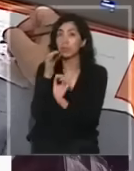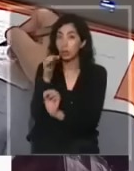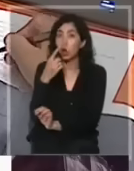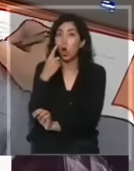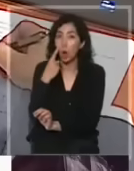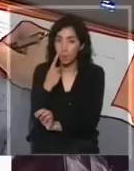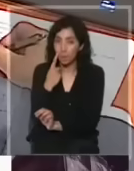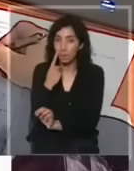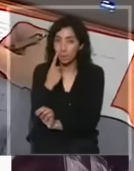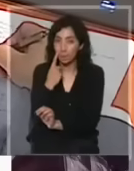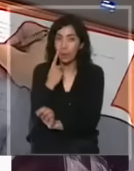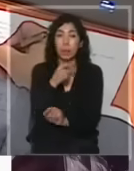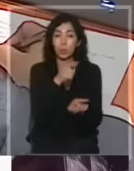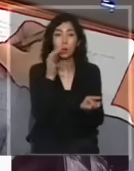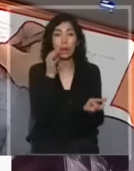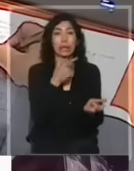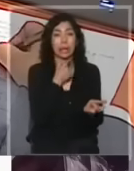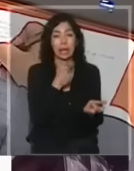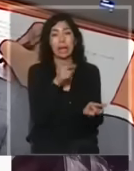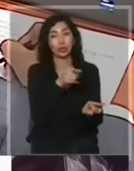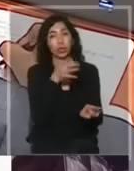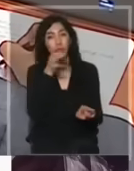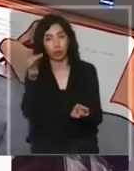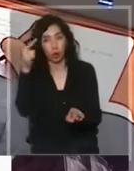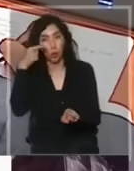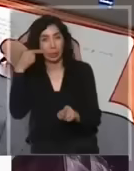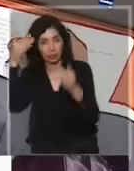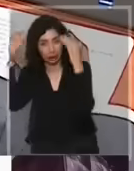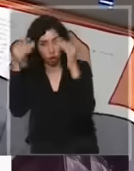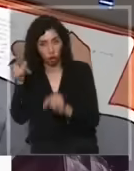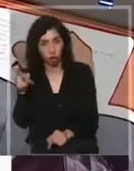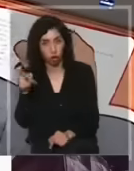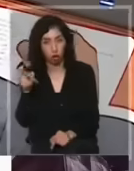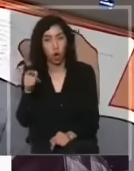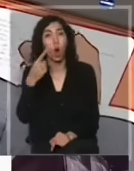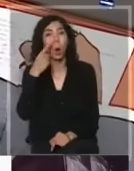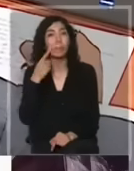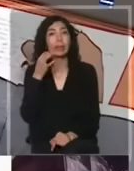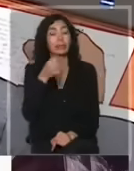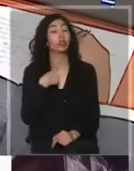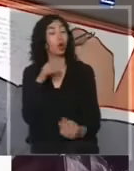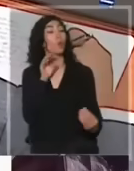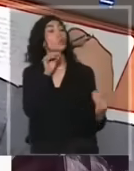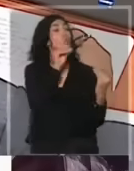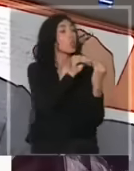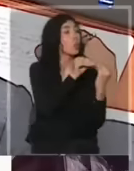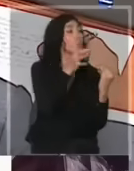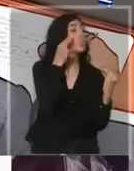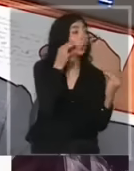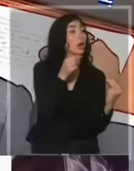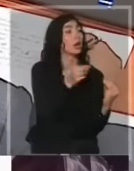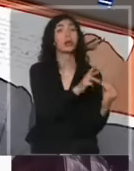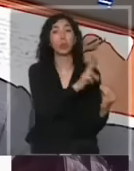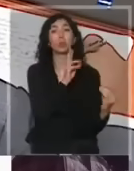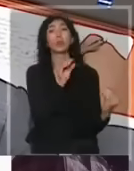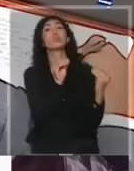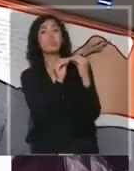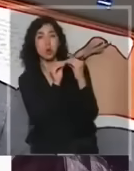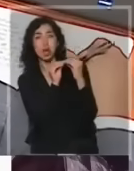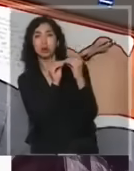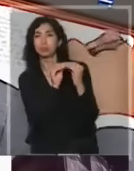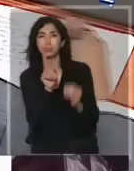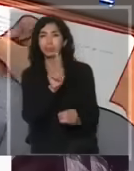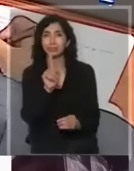expresamente al psicólogo Juan Pablo Contreras, que le devolvió el beso. O sea, no es cierto que la